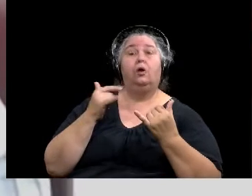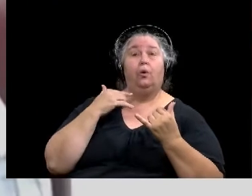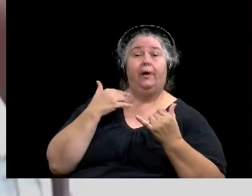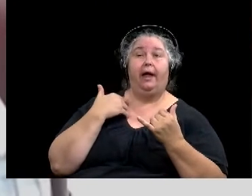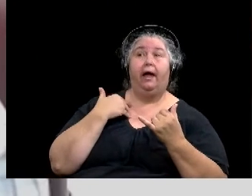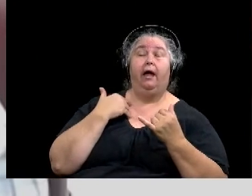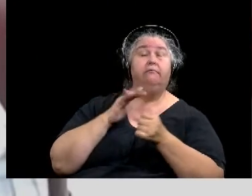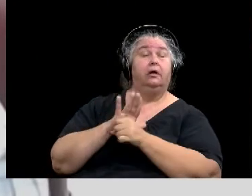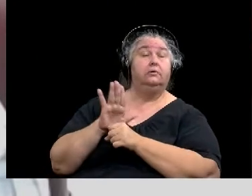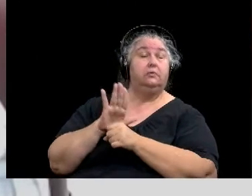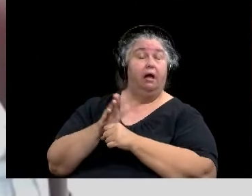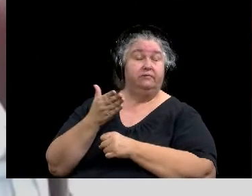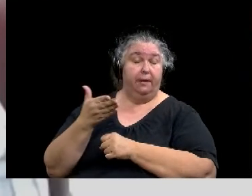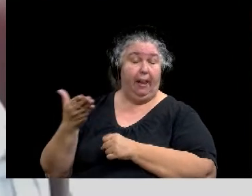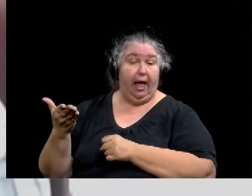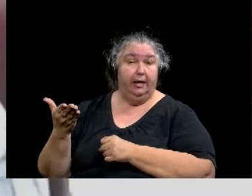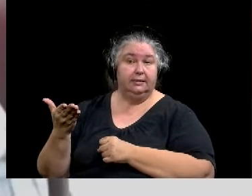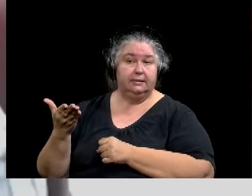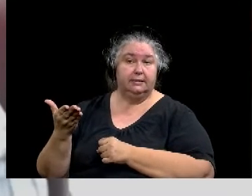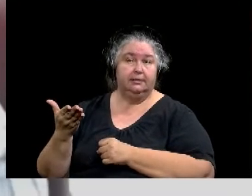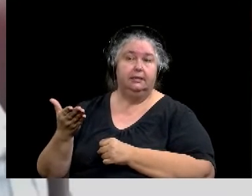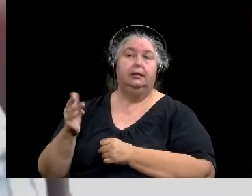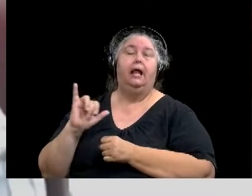actualmente si tenemos